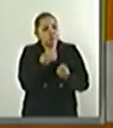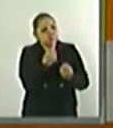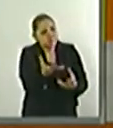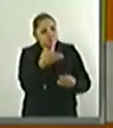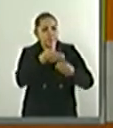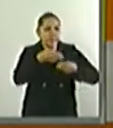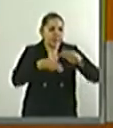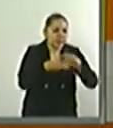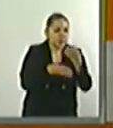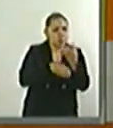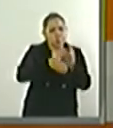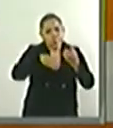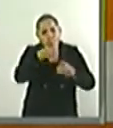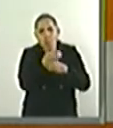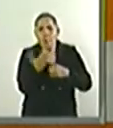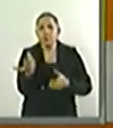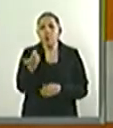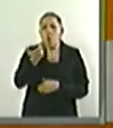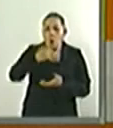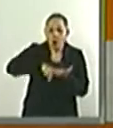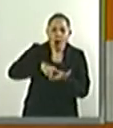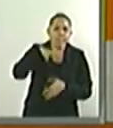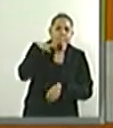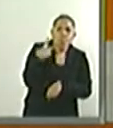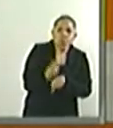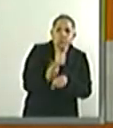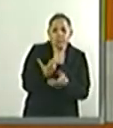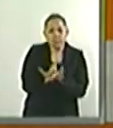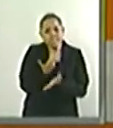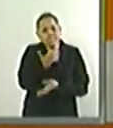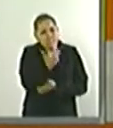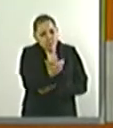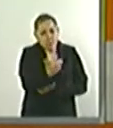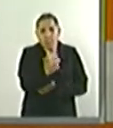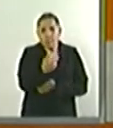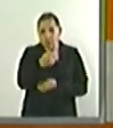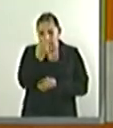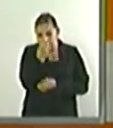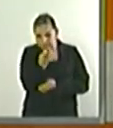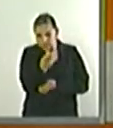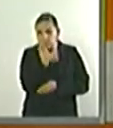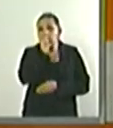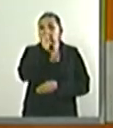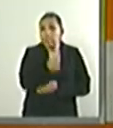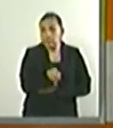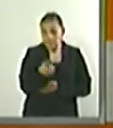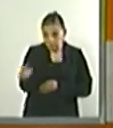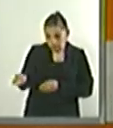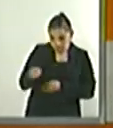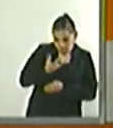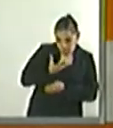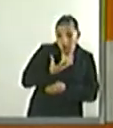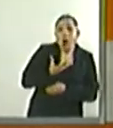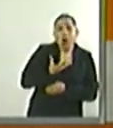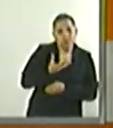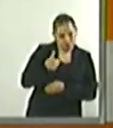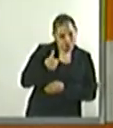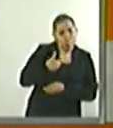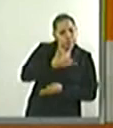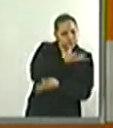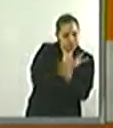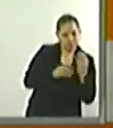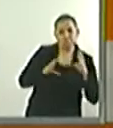destinadas a dicha educación en ningún caso se entenderán como contraprestación del servicio educativo